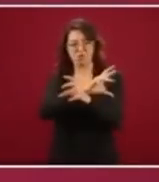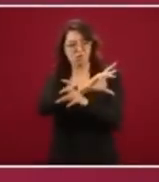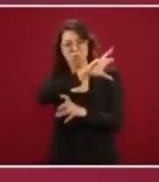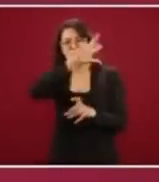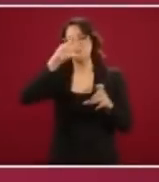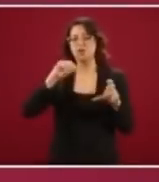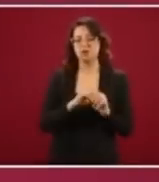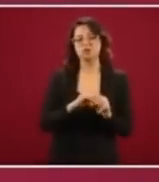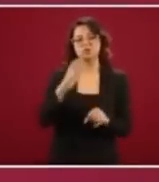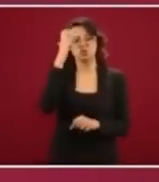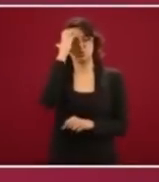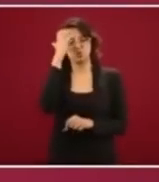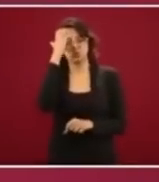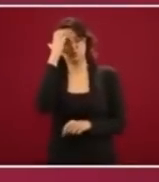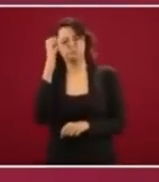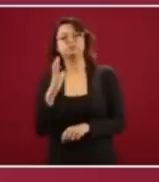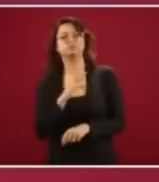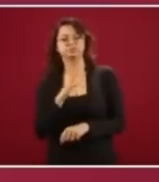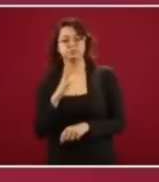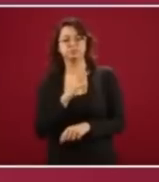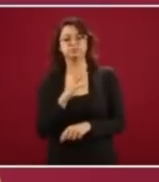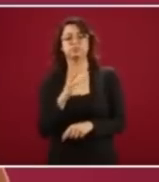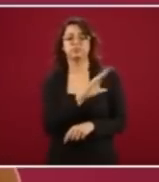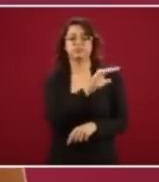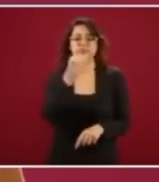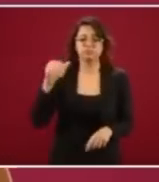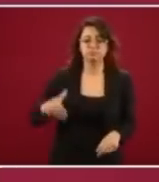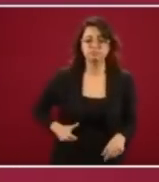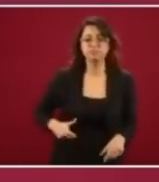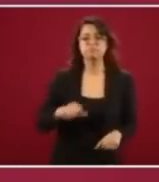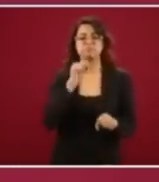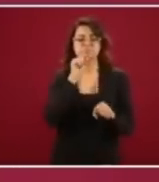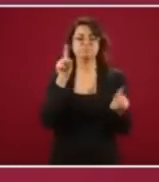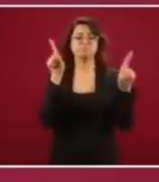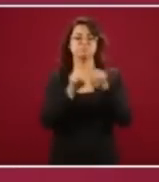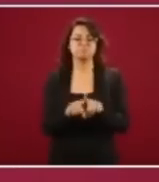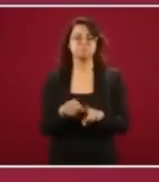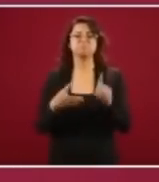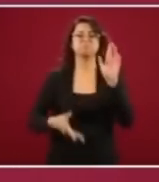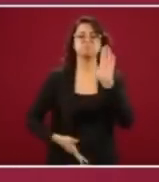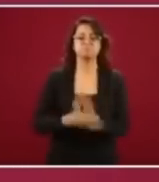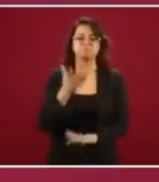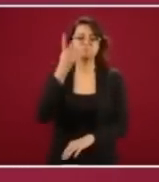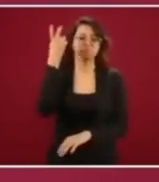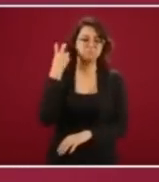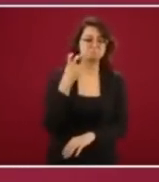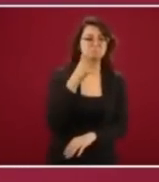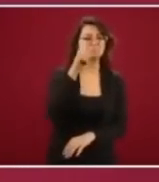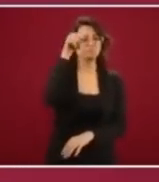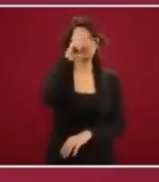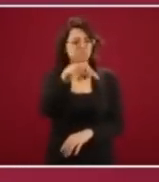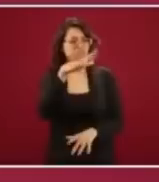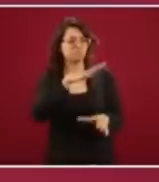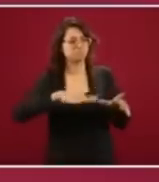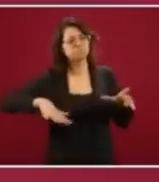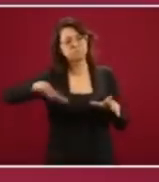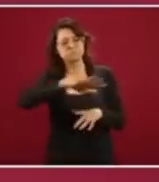la documentación disponible respecto al accidente. También viajaron a la zona carbonífera,